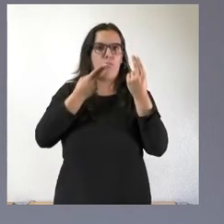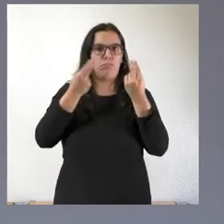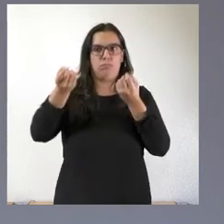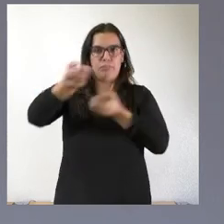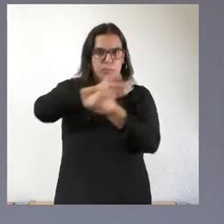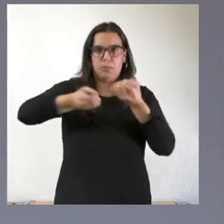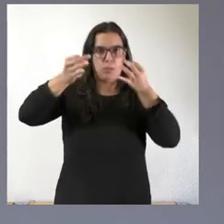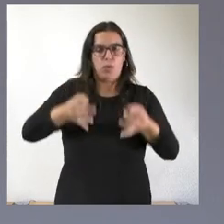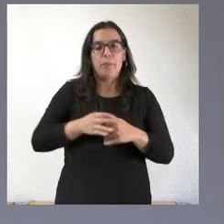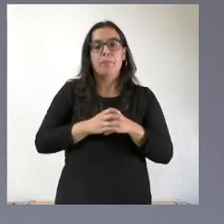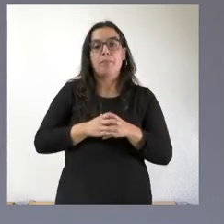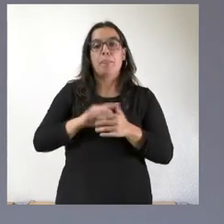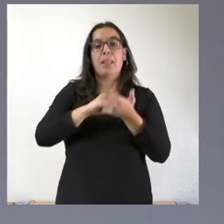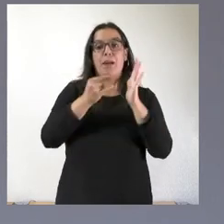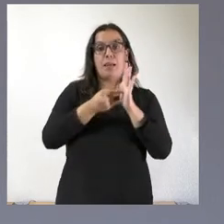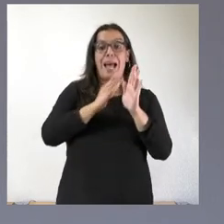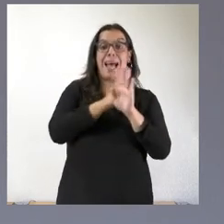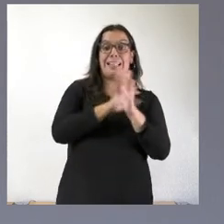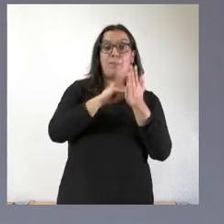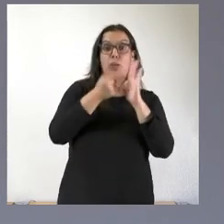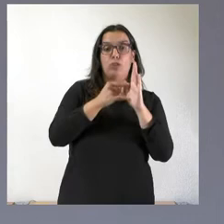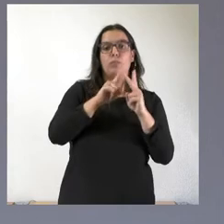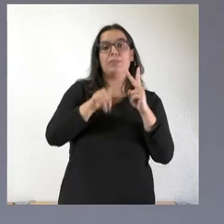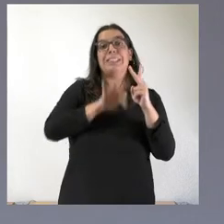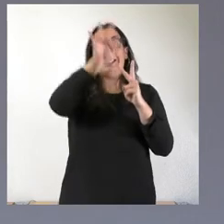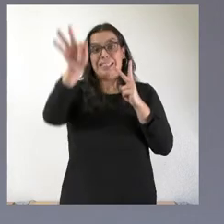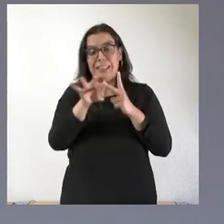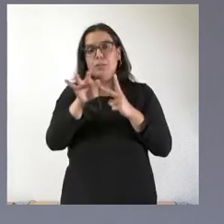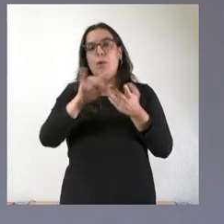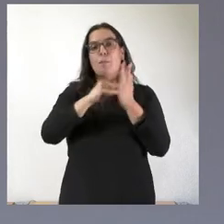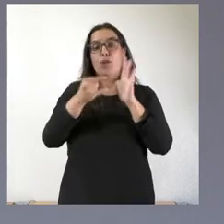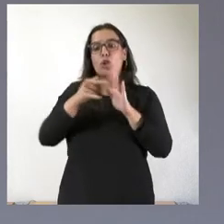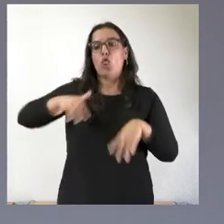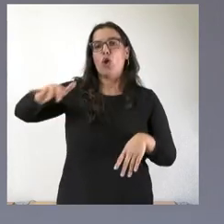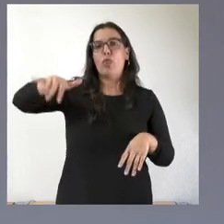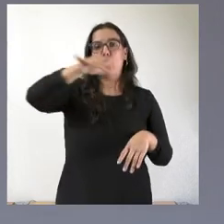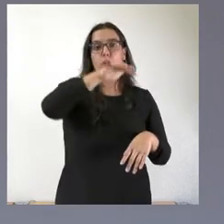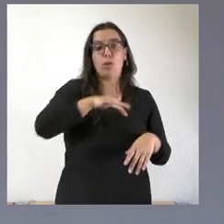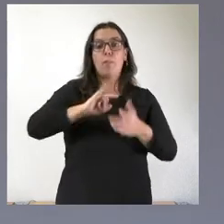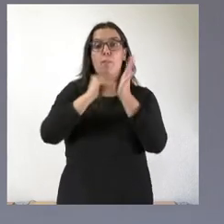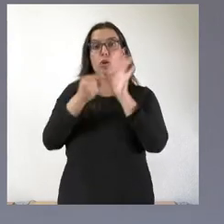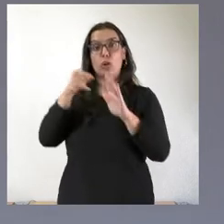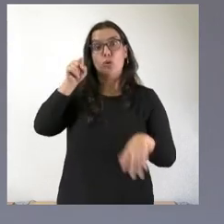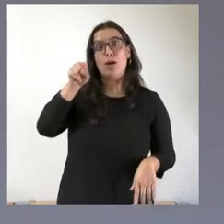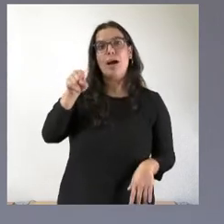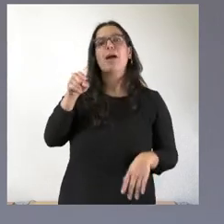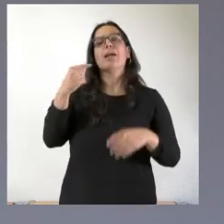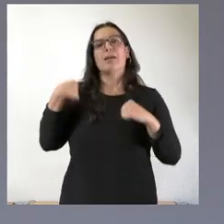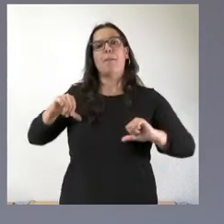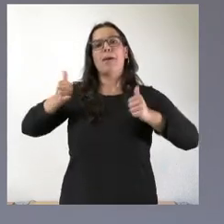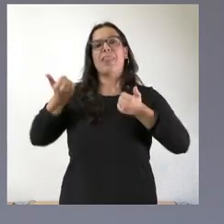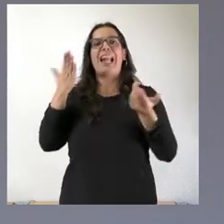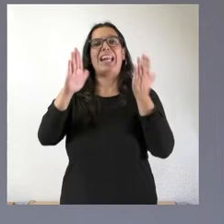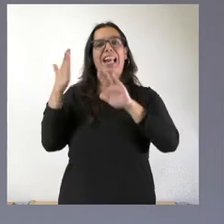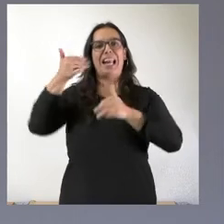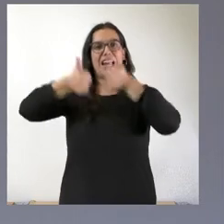Una vez aprobados los anteproyectos, pasaremos a los proyectos de explotación de las distintas zonas y esos proyectos de explotación serán los que saldrán a licitación con las